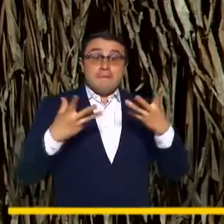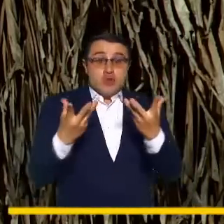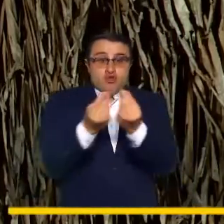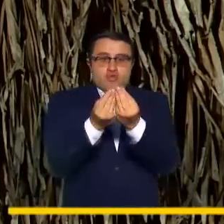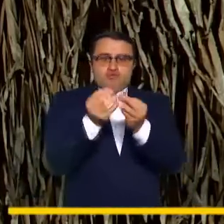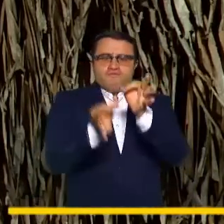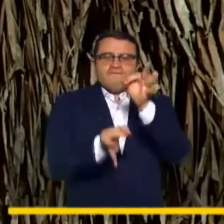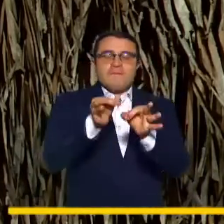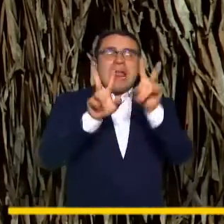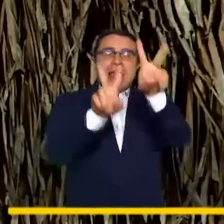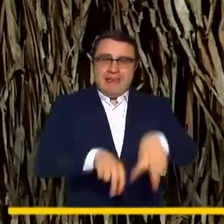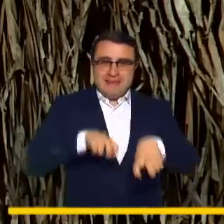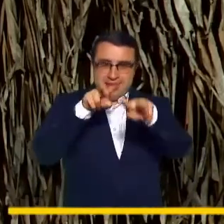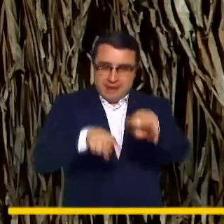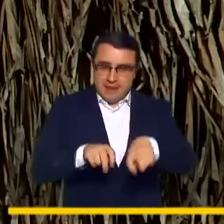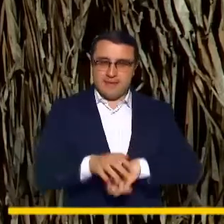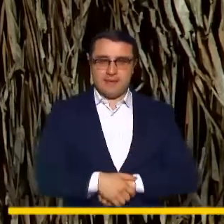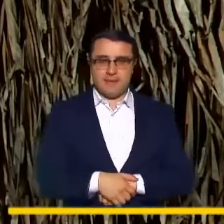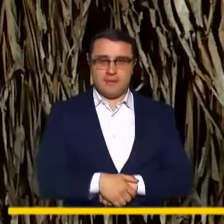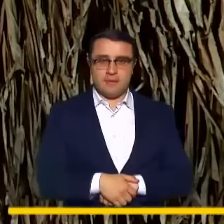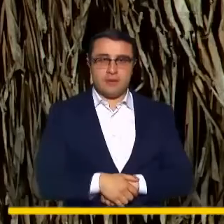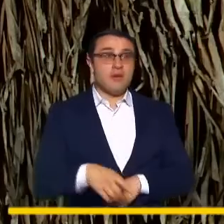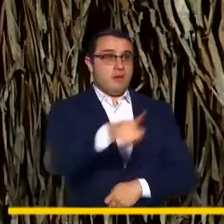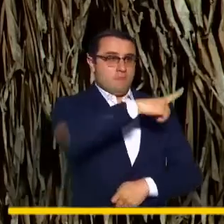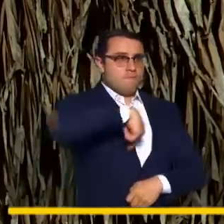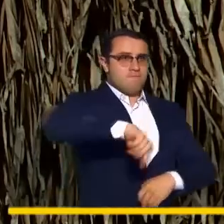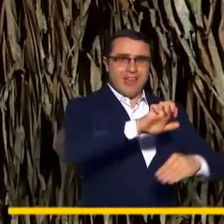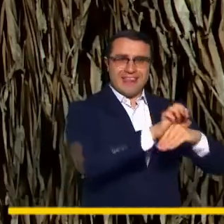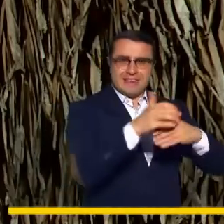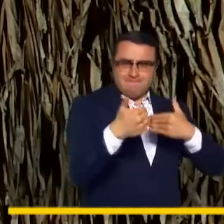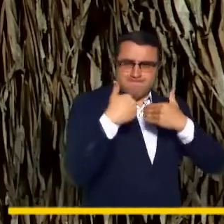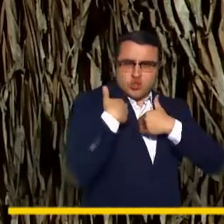agraria, a la restitución de tierras,